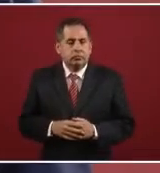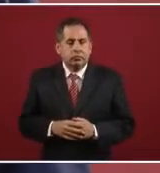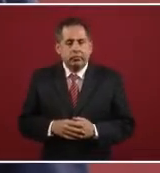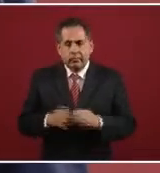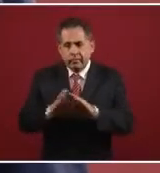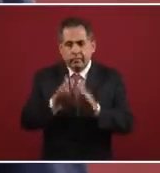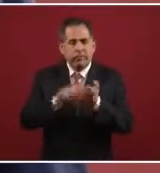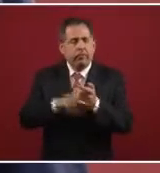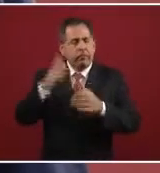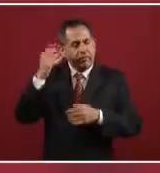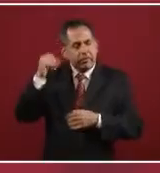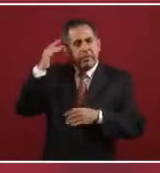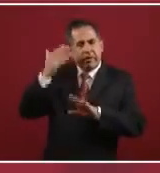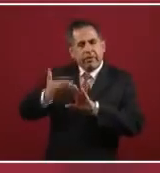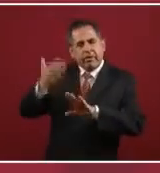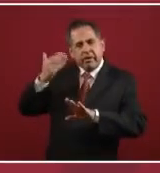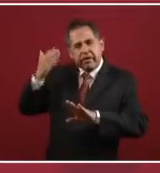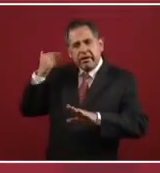¿cómo era antes?